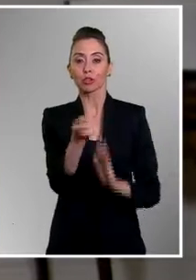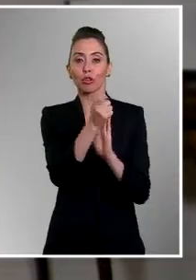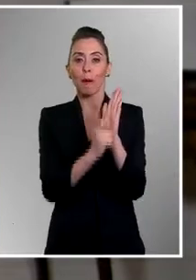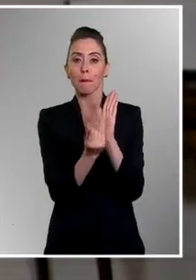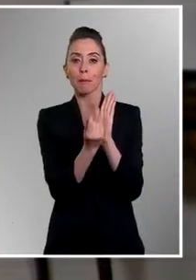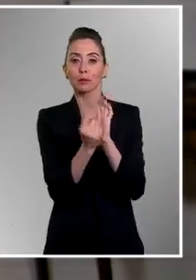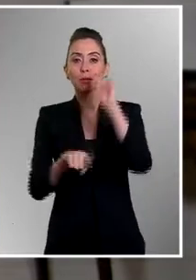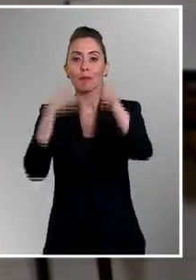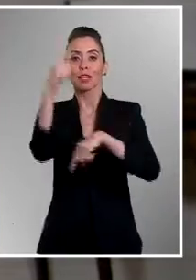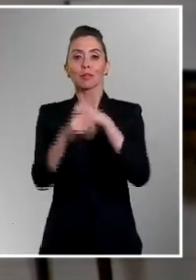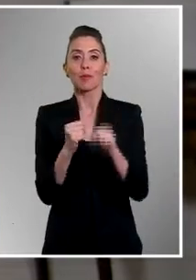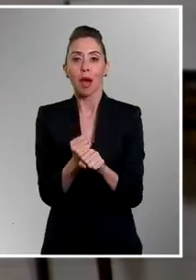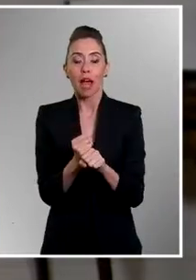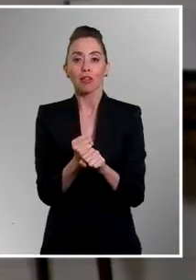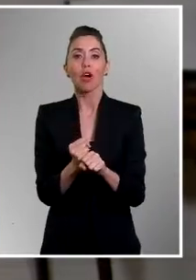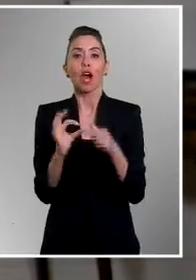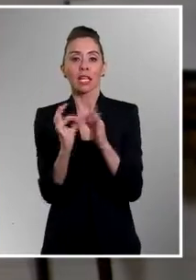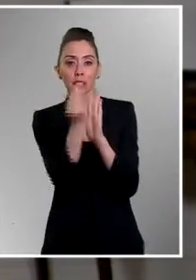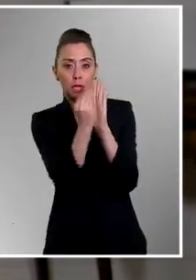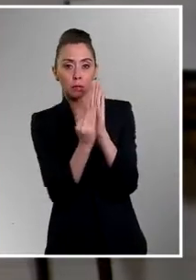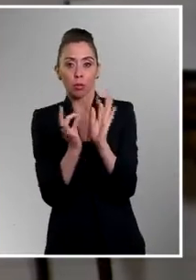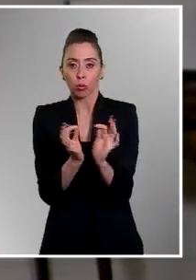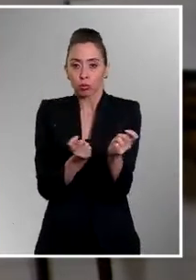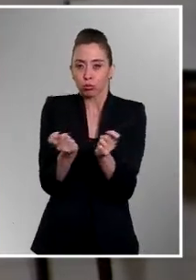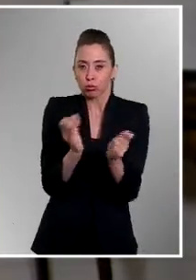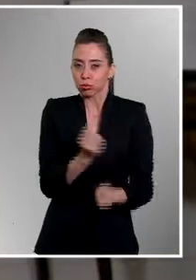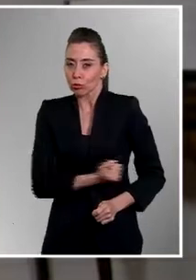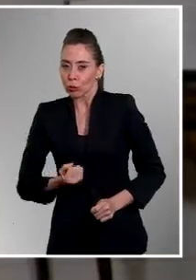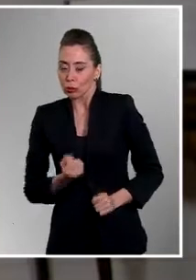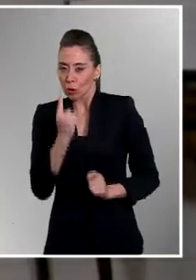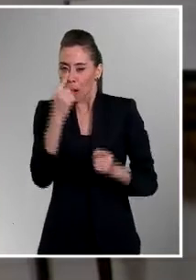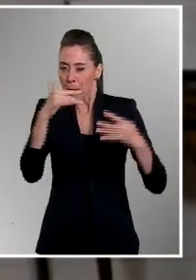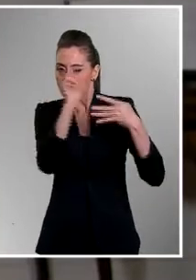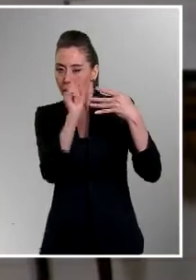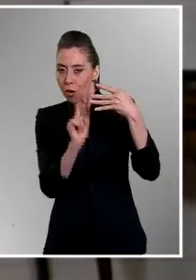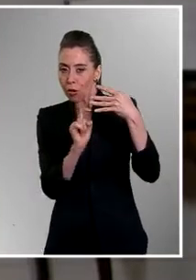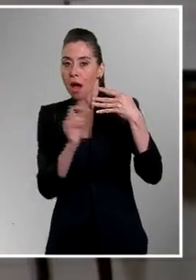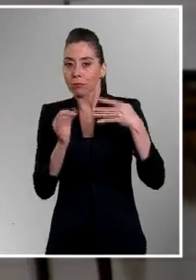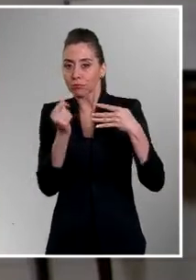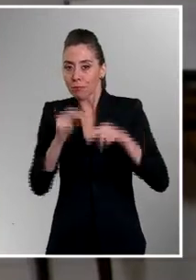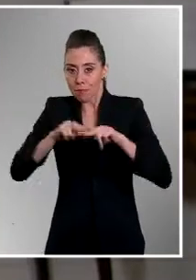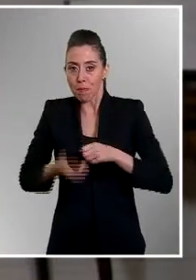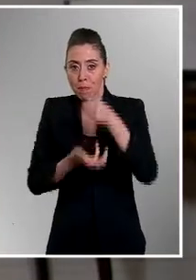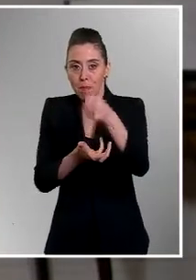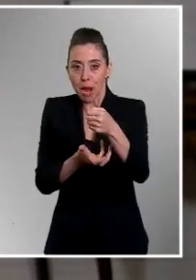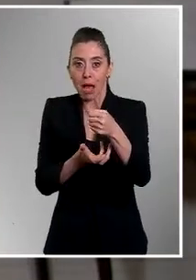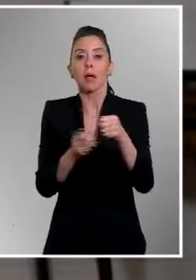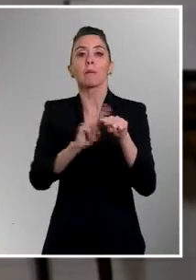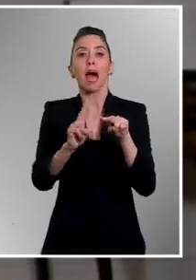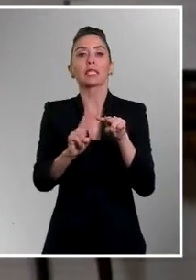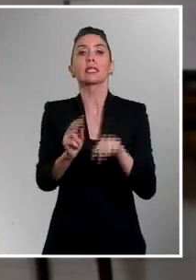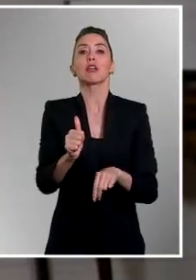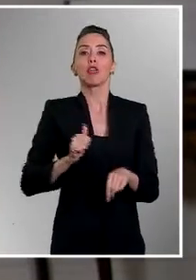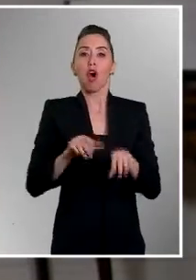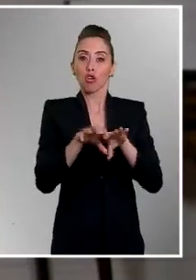el próximo año y gracias a un diseño austero y priorizado vamos a poder asegurar los recursos para avanzar nuestros compromisos y